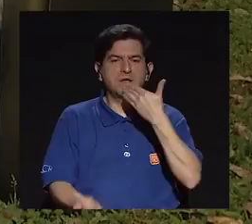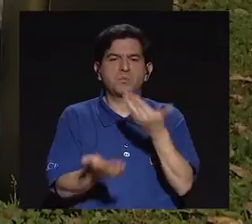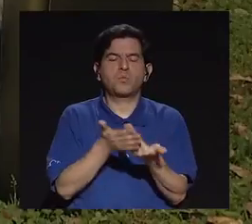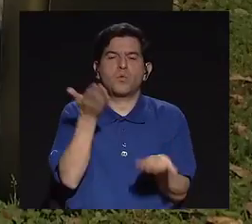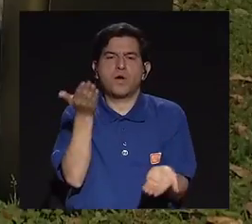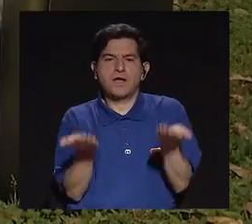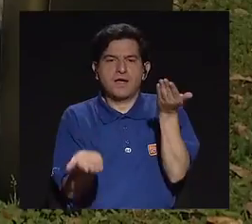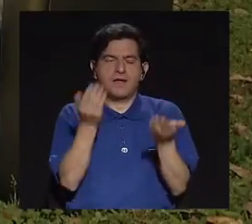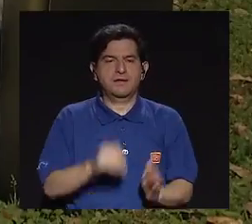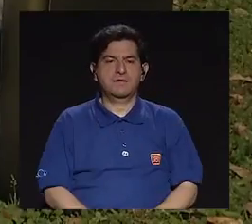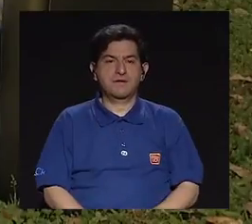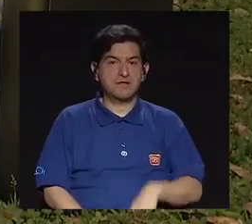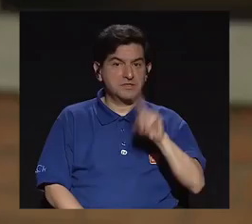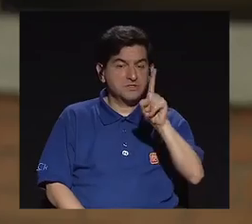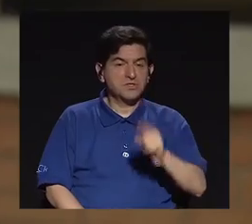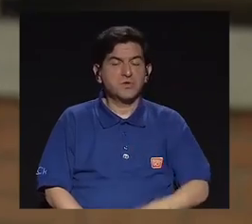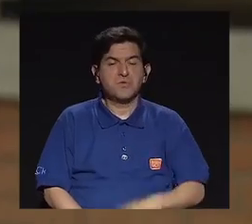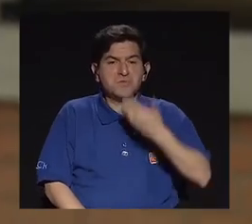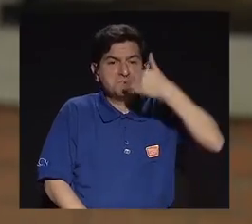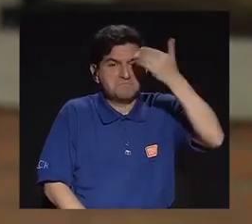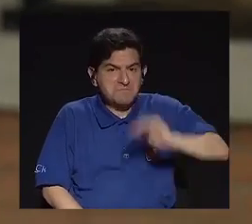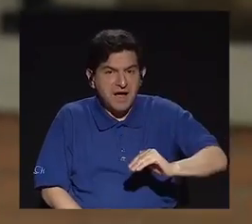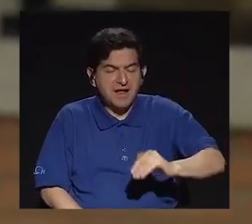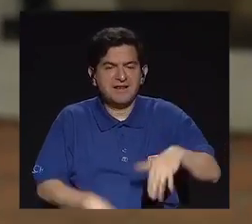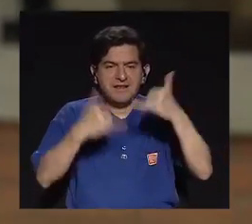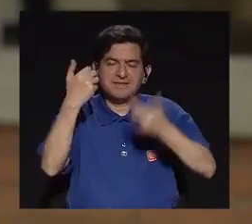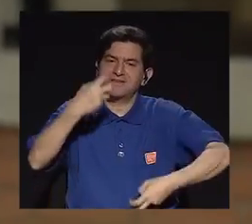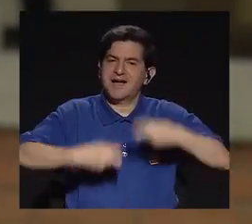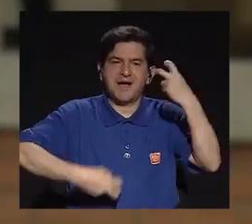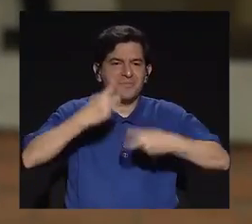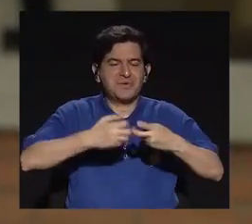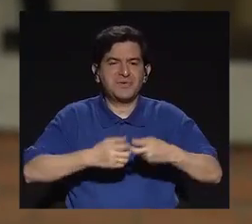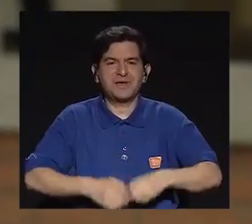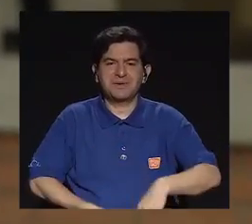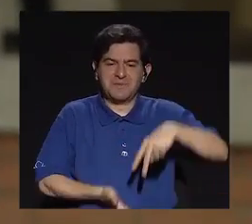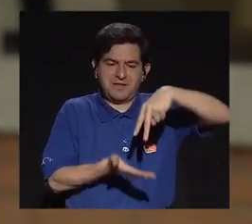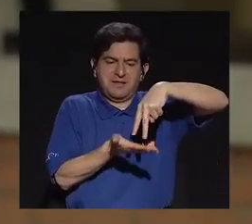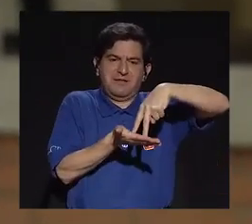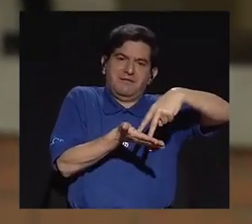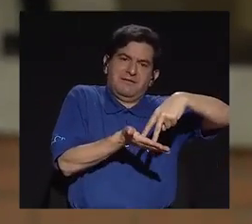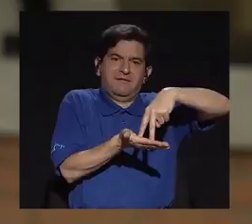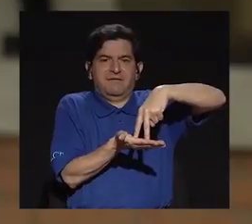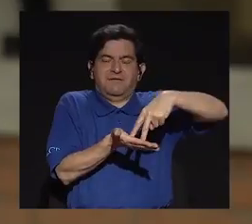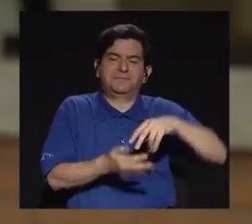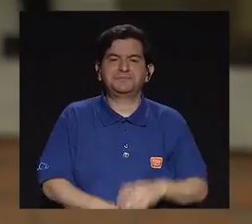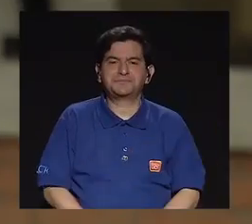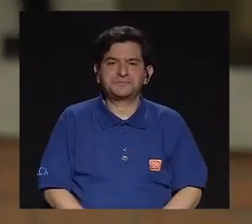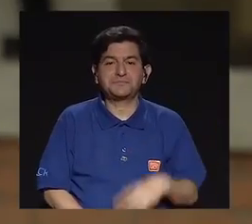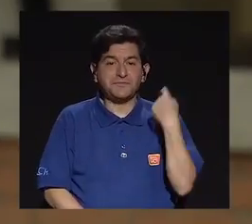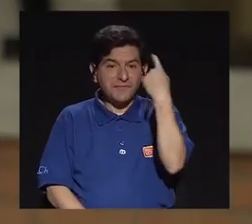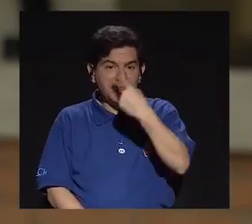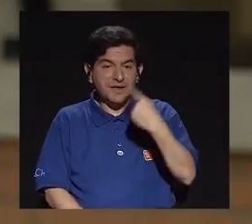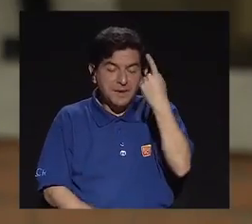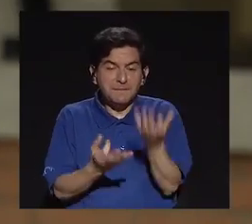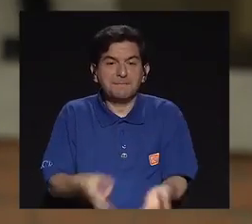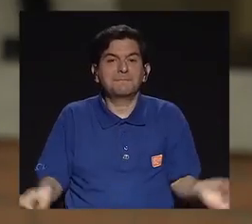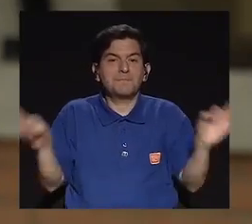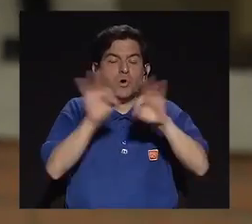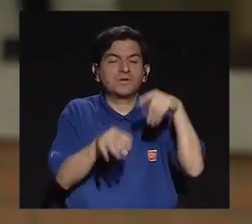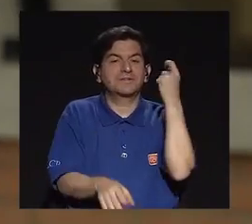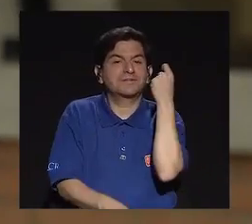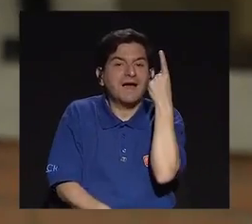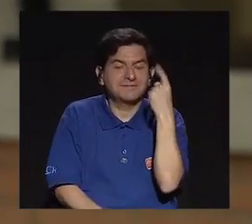buen equilibrio. Si cualquiera de ellos falla, vamos a tener ya un problema de estabilidad, de equilibrio. En lo que es el vértigo, es muy